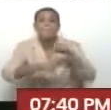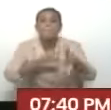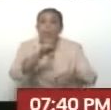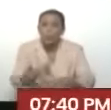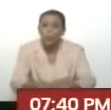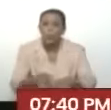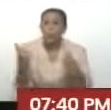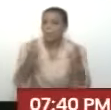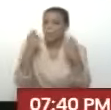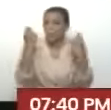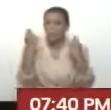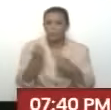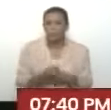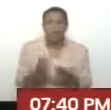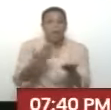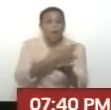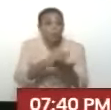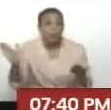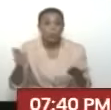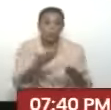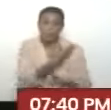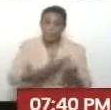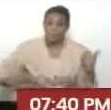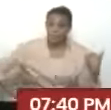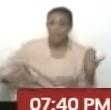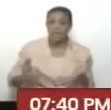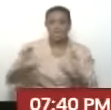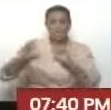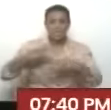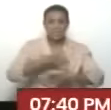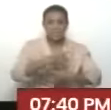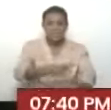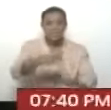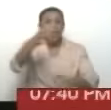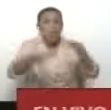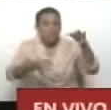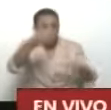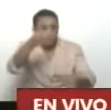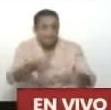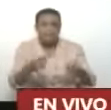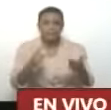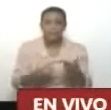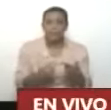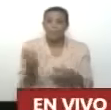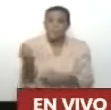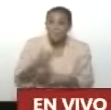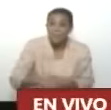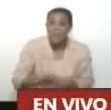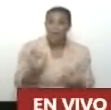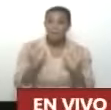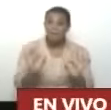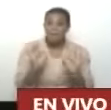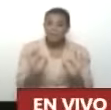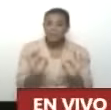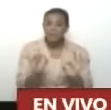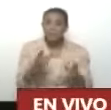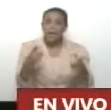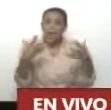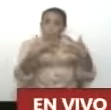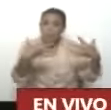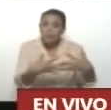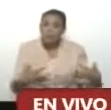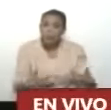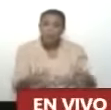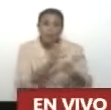popular, la revocación de mandato, iniciativa legislativa. Pero de manera especial quisiera leer, dice,